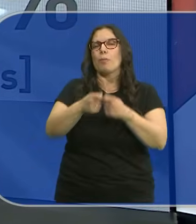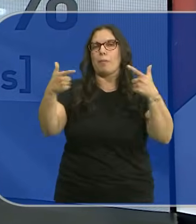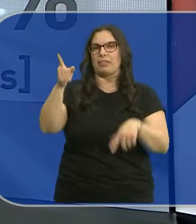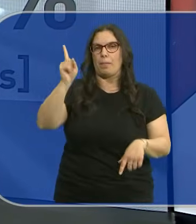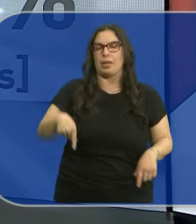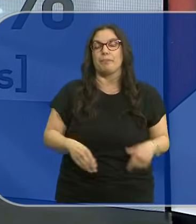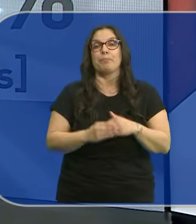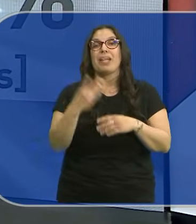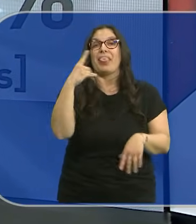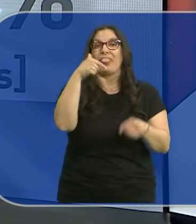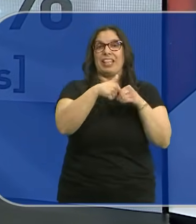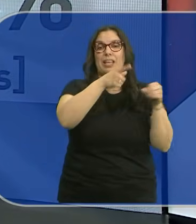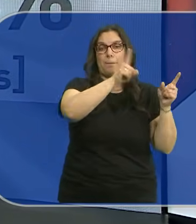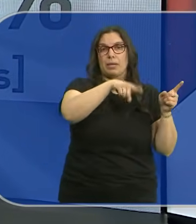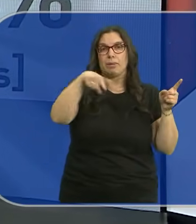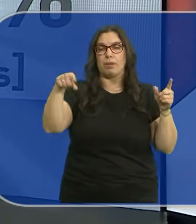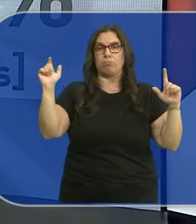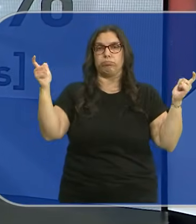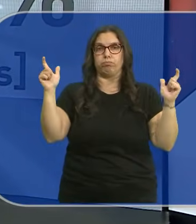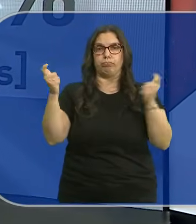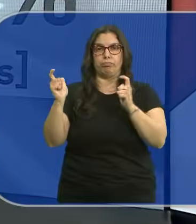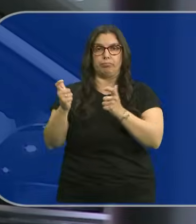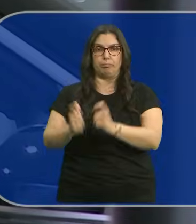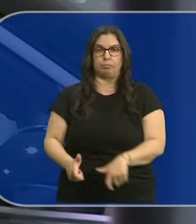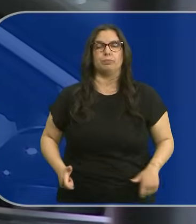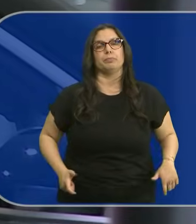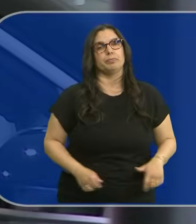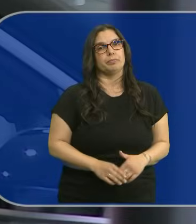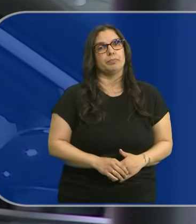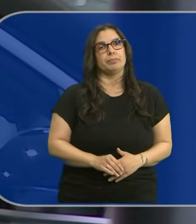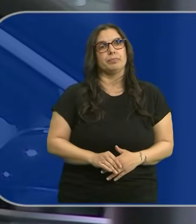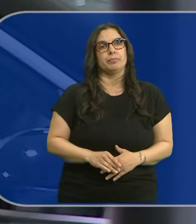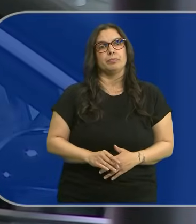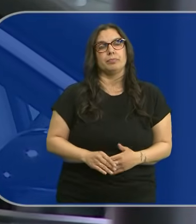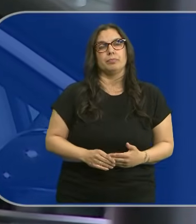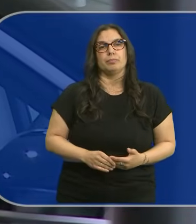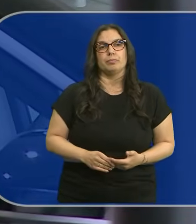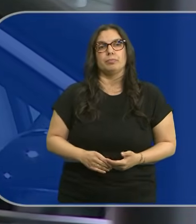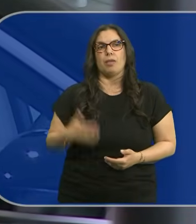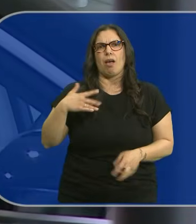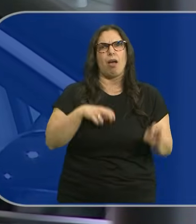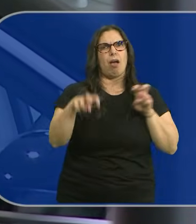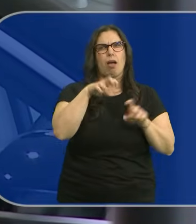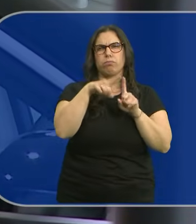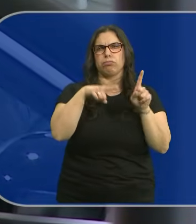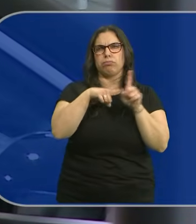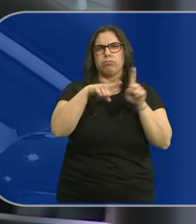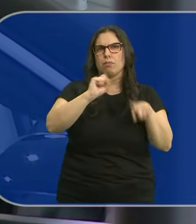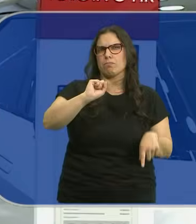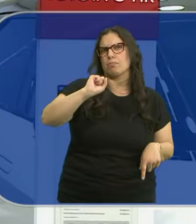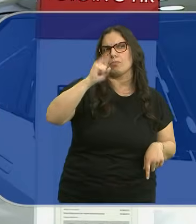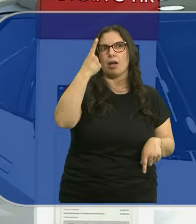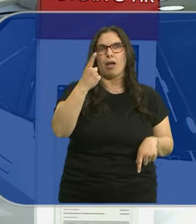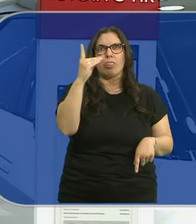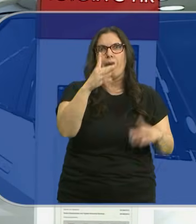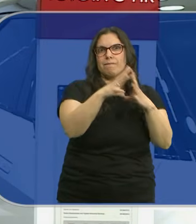electrificados. El diésel mes a mes se hace pequeño. de ser el más buscado para estrenar coche, el